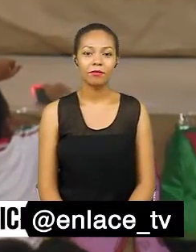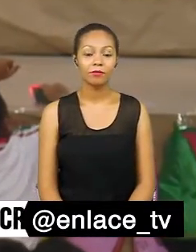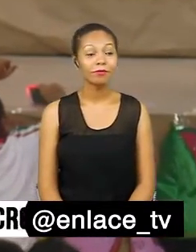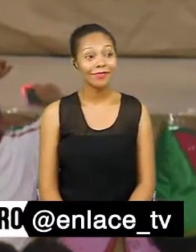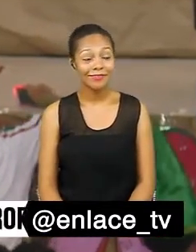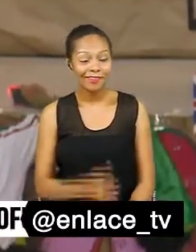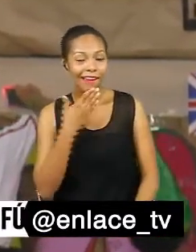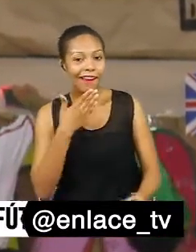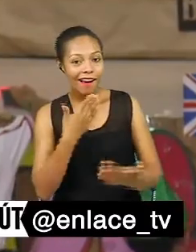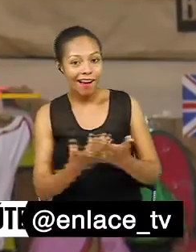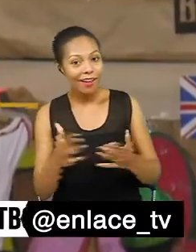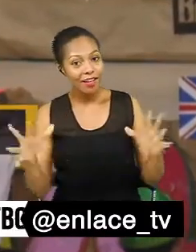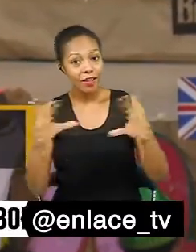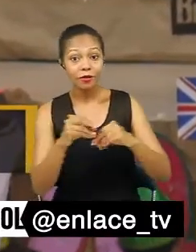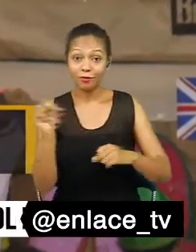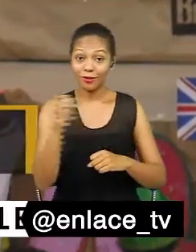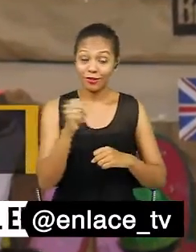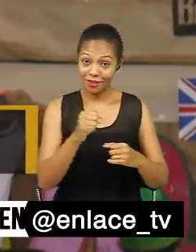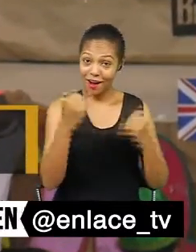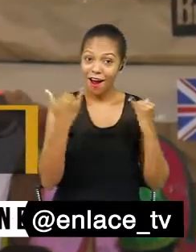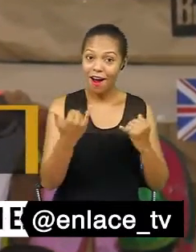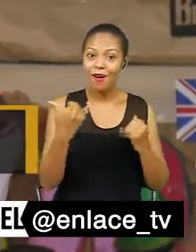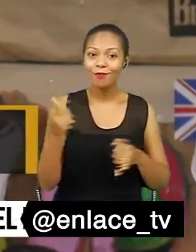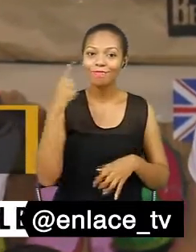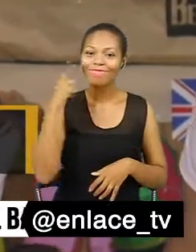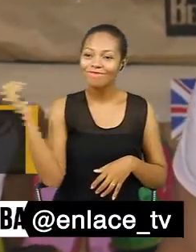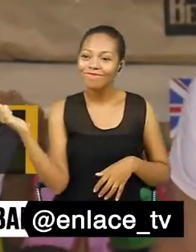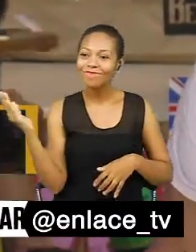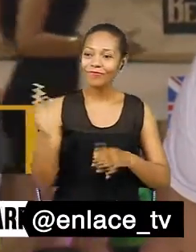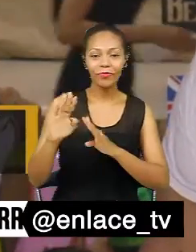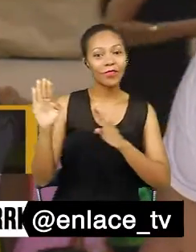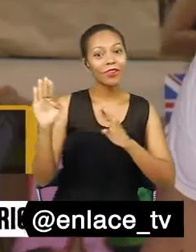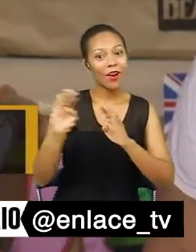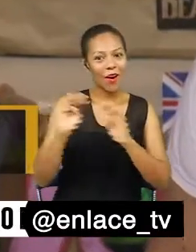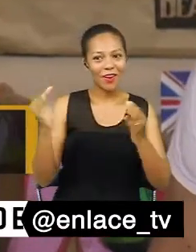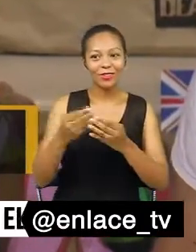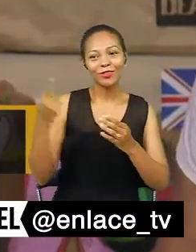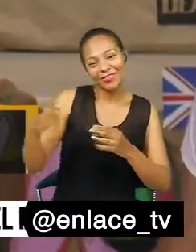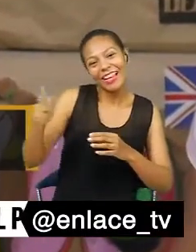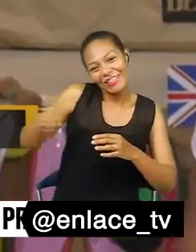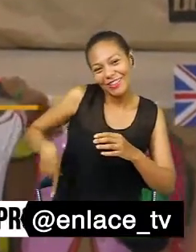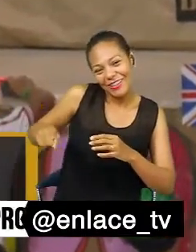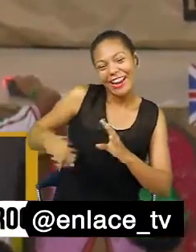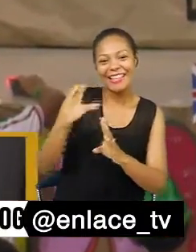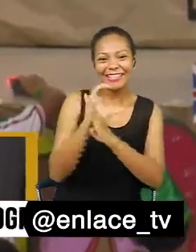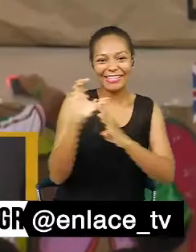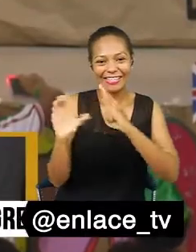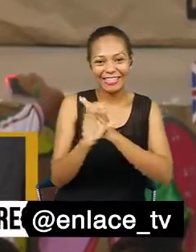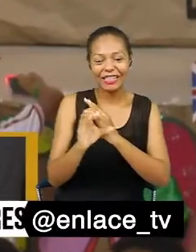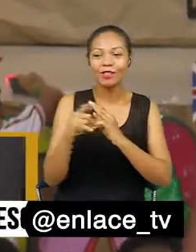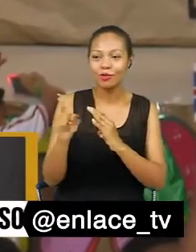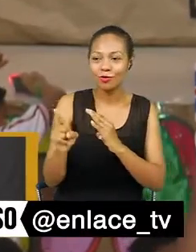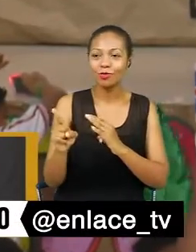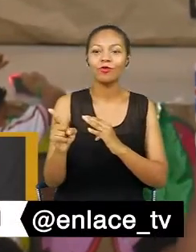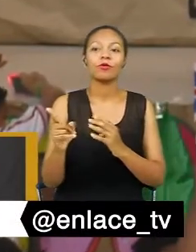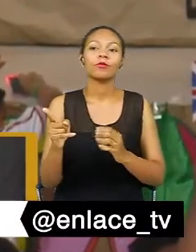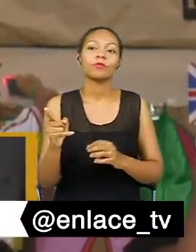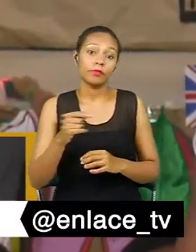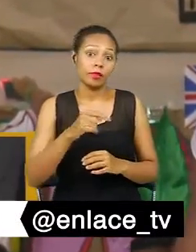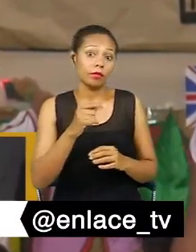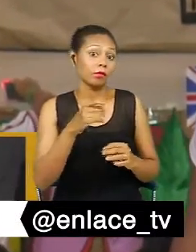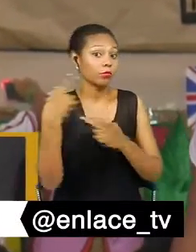Gracias, compañeros en estudio. Así es, yo hasta ahora los saludo desde el auditorio de la Escuela Central Integrada, el escenario escogido precisamente por la Institución Educativa José Antonio Galán